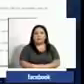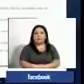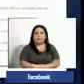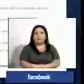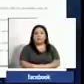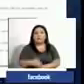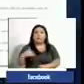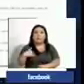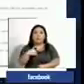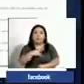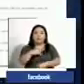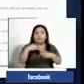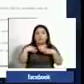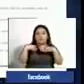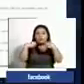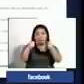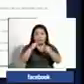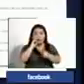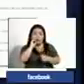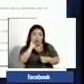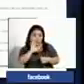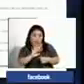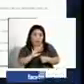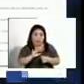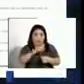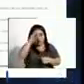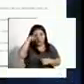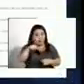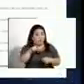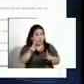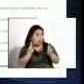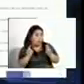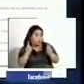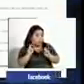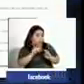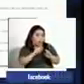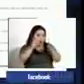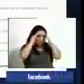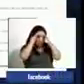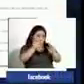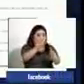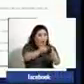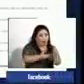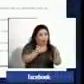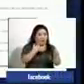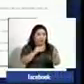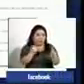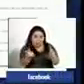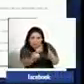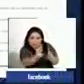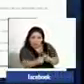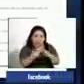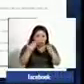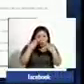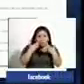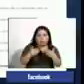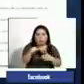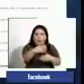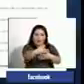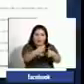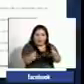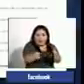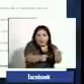El Ministerio de Salud respondió ante los señalamientos de supuestas irregularidades en el trato que reciben pacientes y personas en